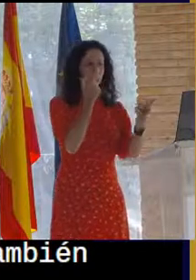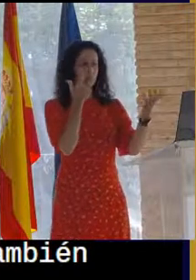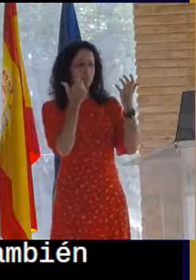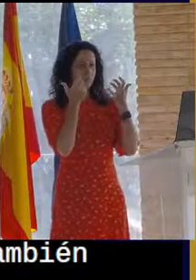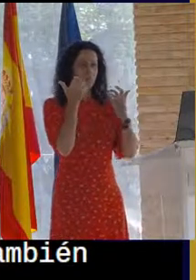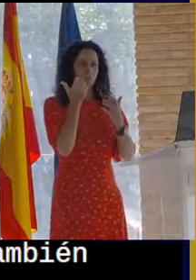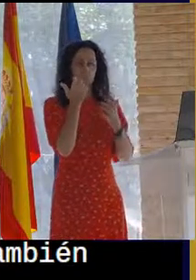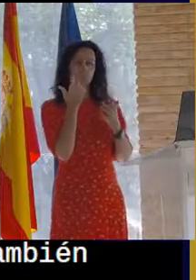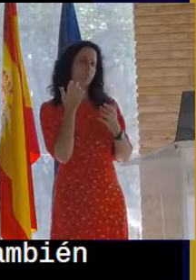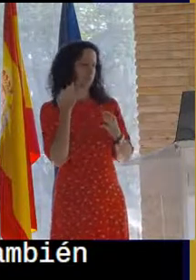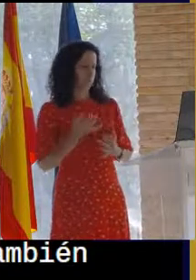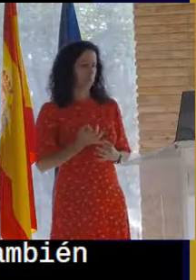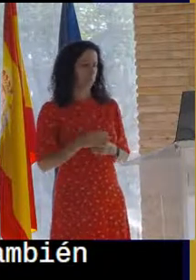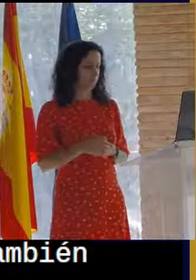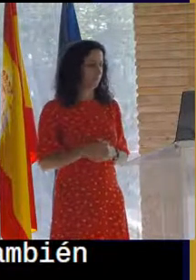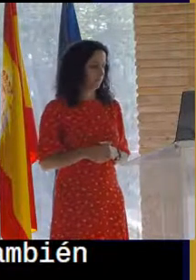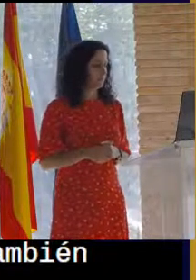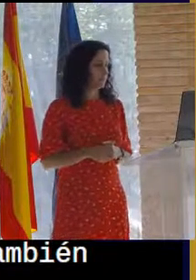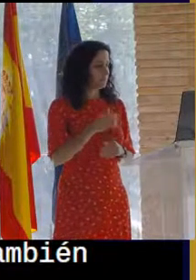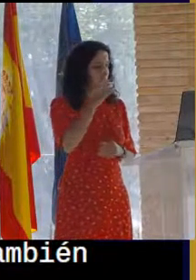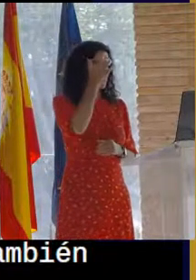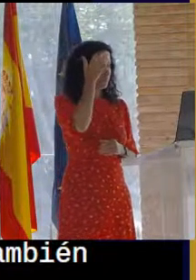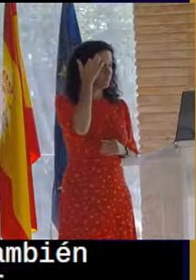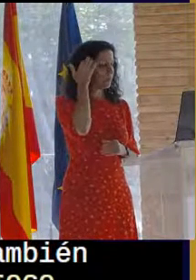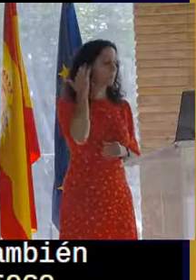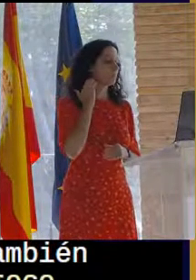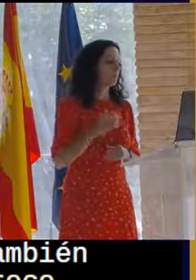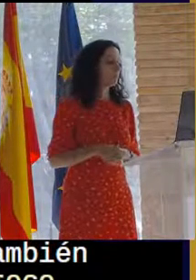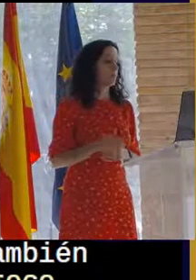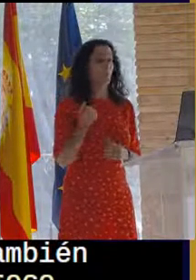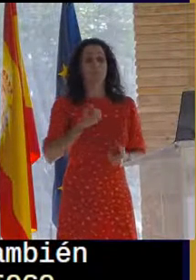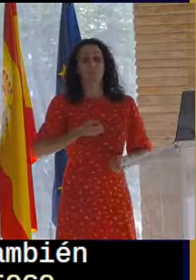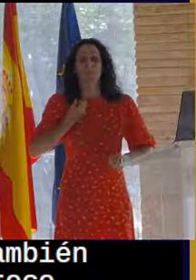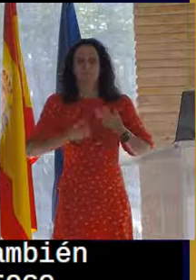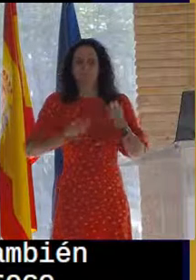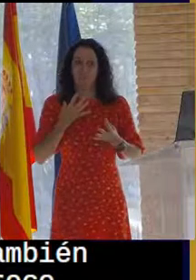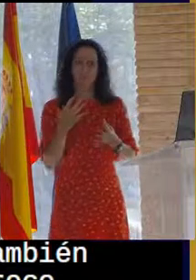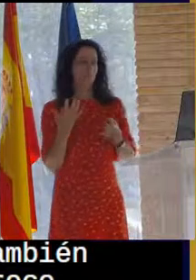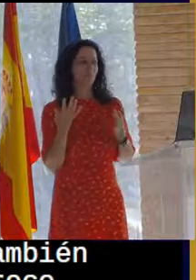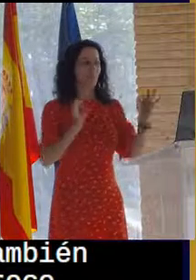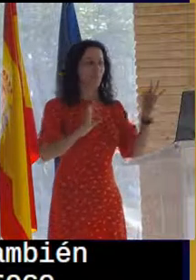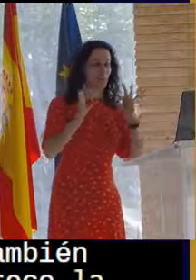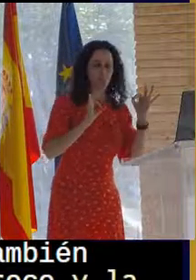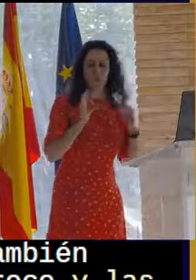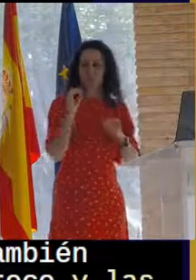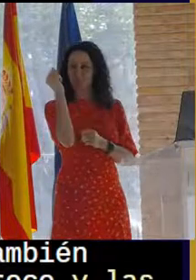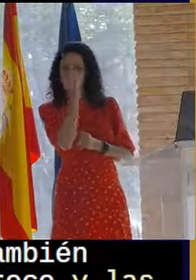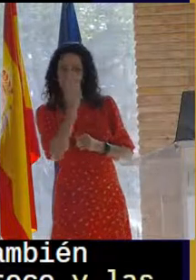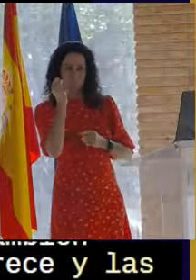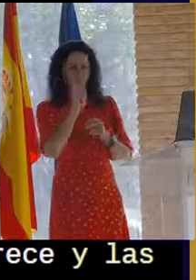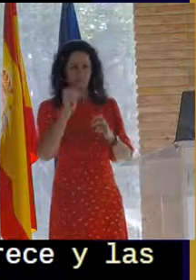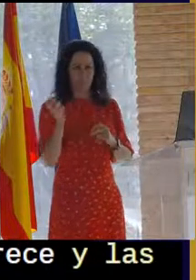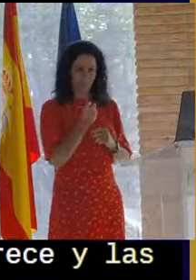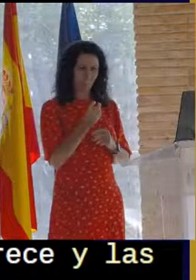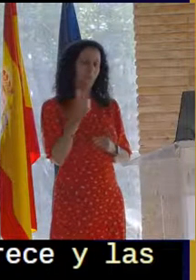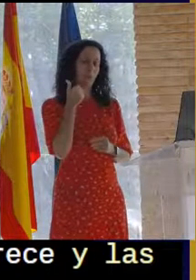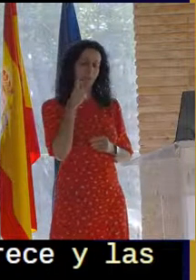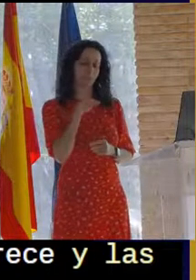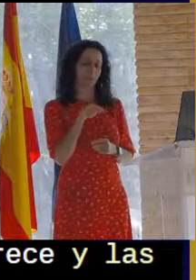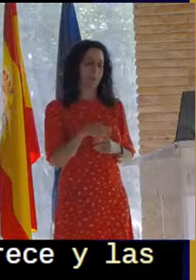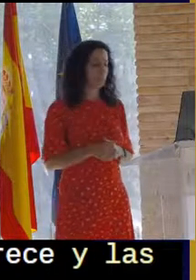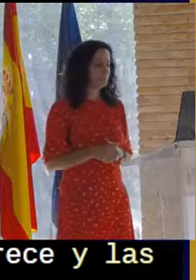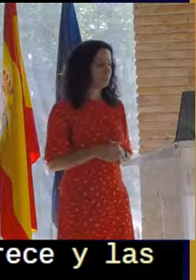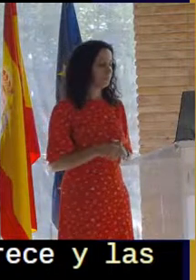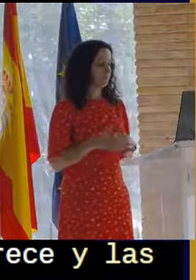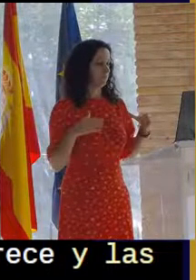capacidad artística también se favorece y la al igual que la expresividad e